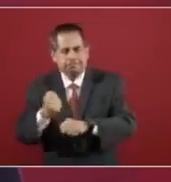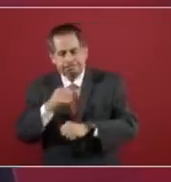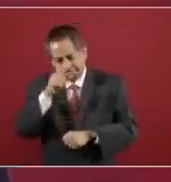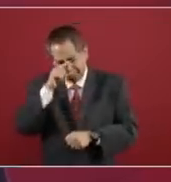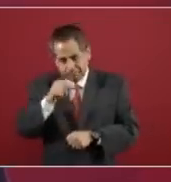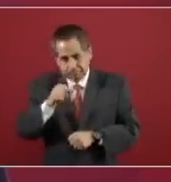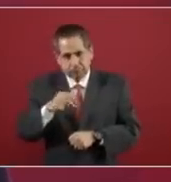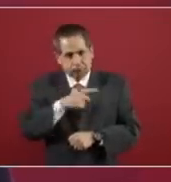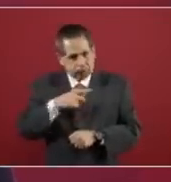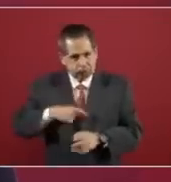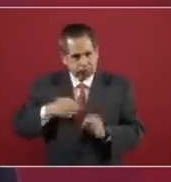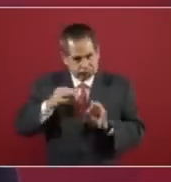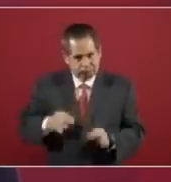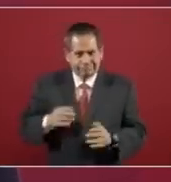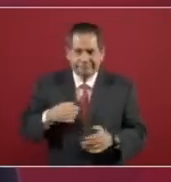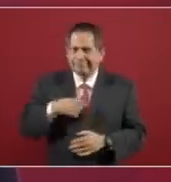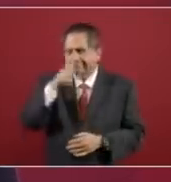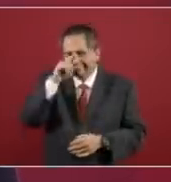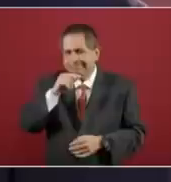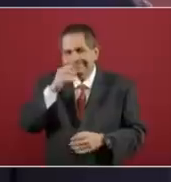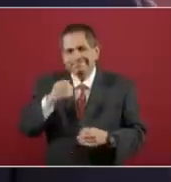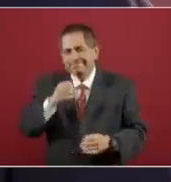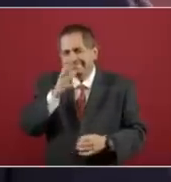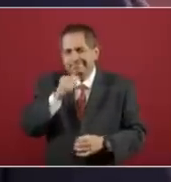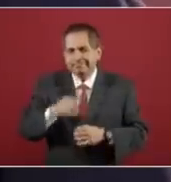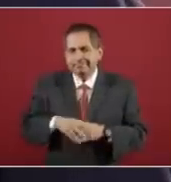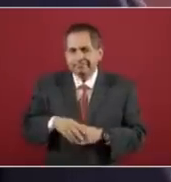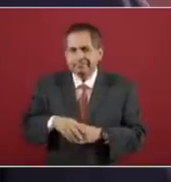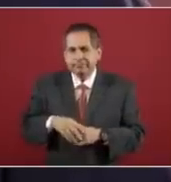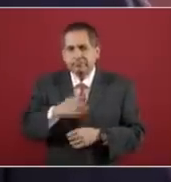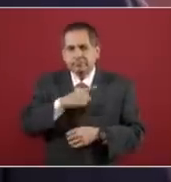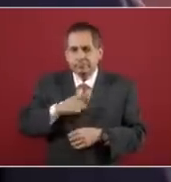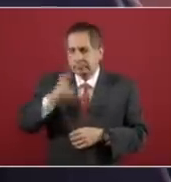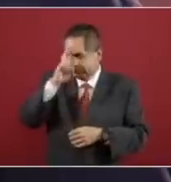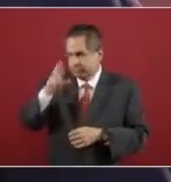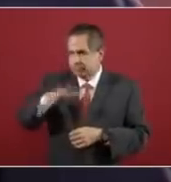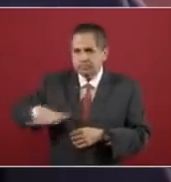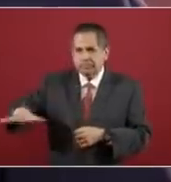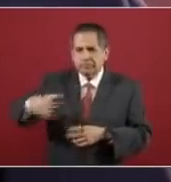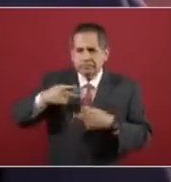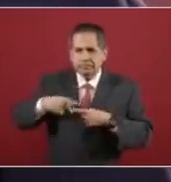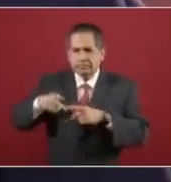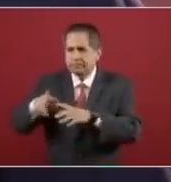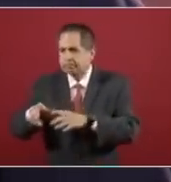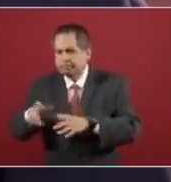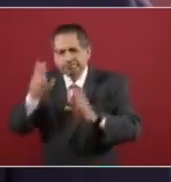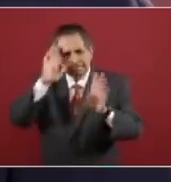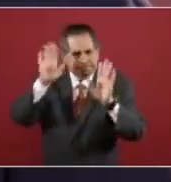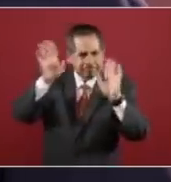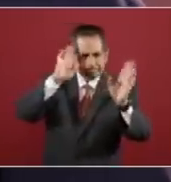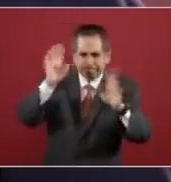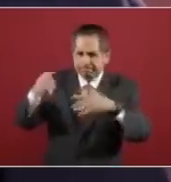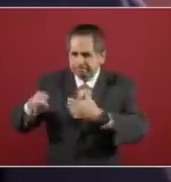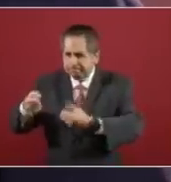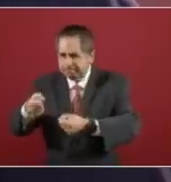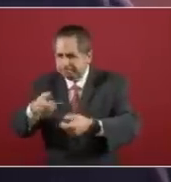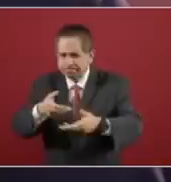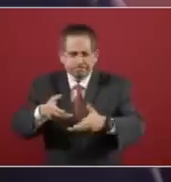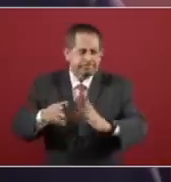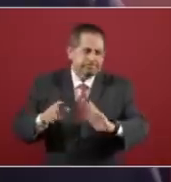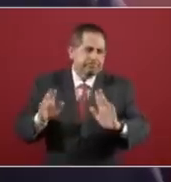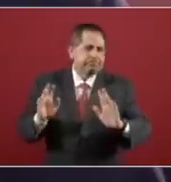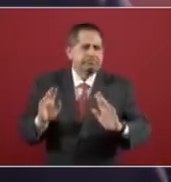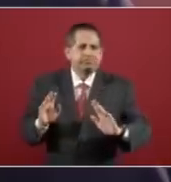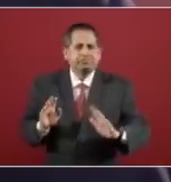como debe ser porque tengo que ser respetuoso con la gente y me saludan este